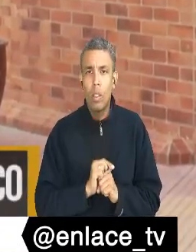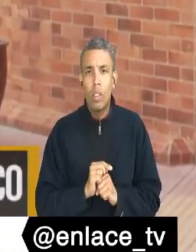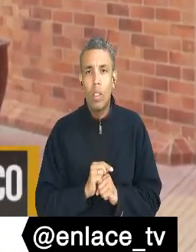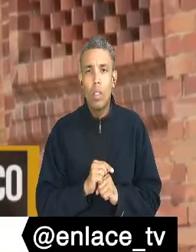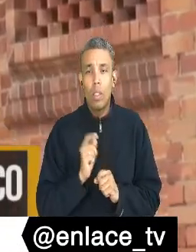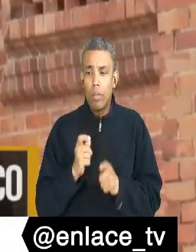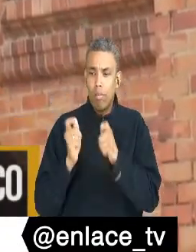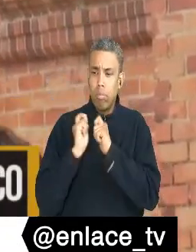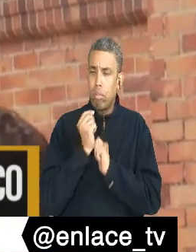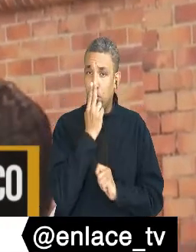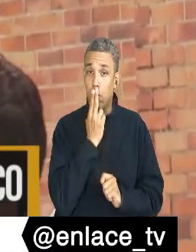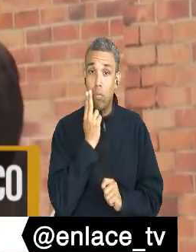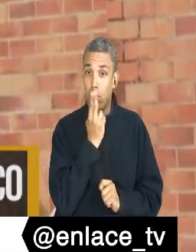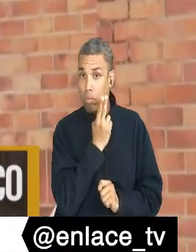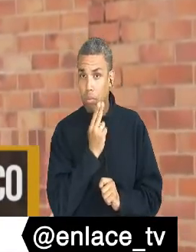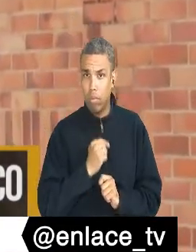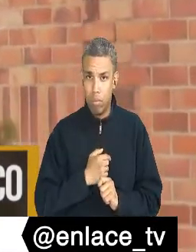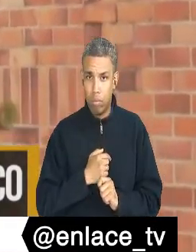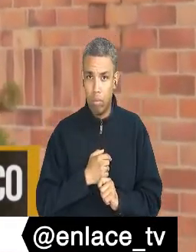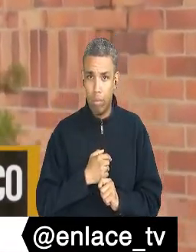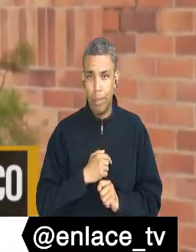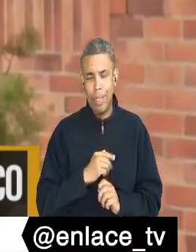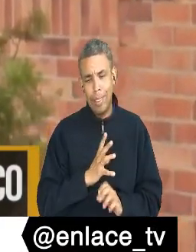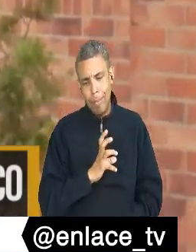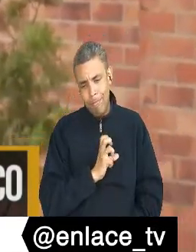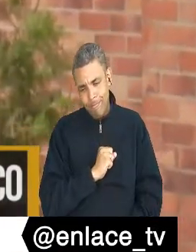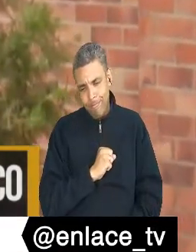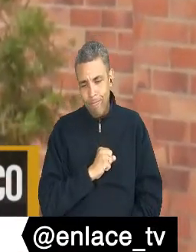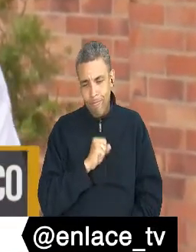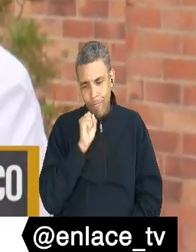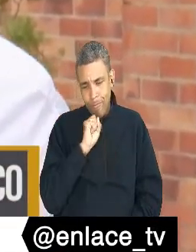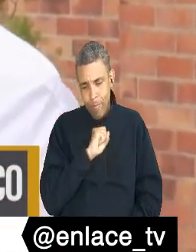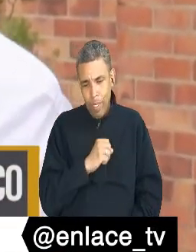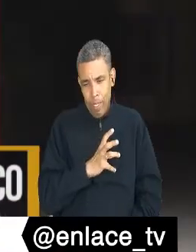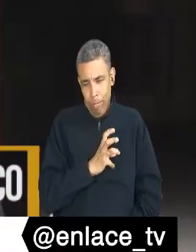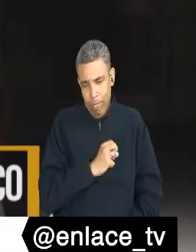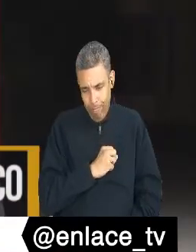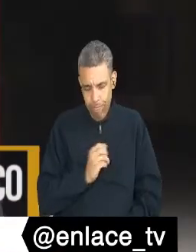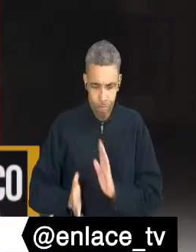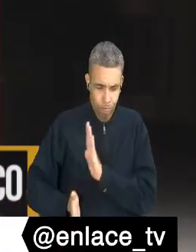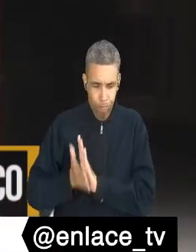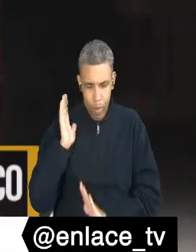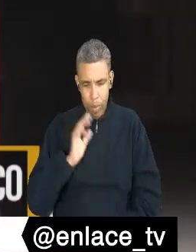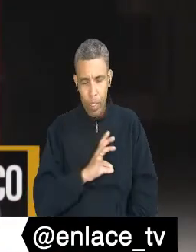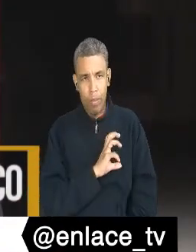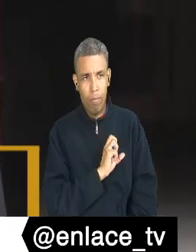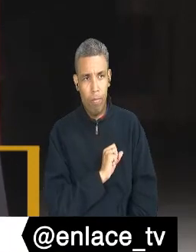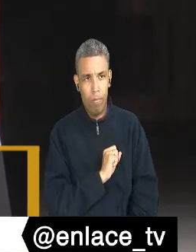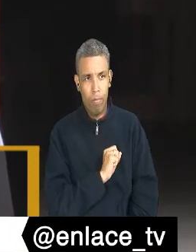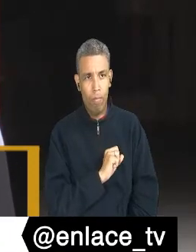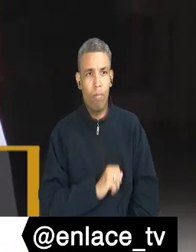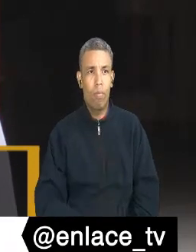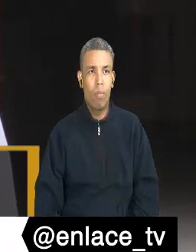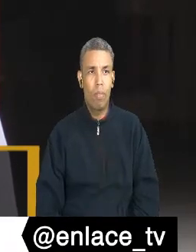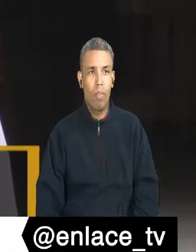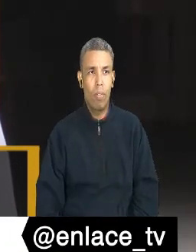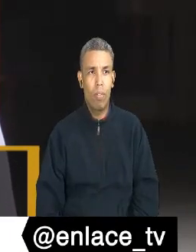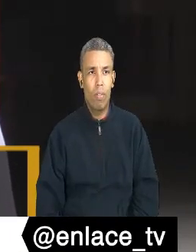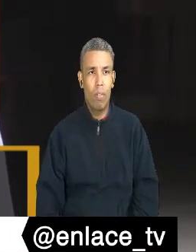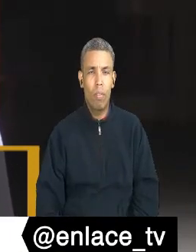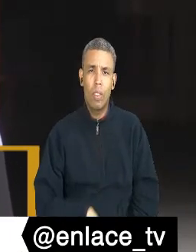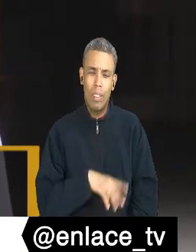sido llamado, también Olave siente nostalgia por dejar la tierra que lo vio nacer. La ciudad ciertamente es la tristeza